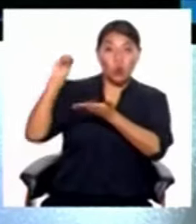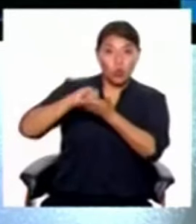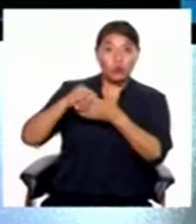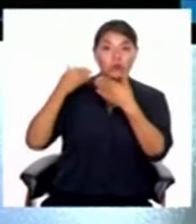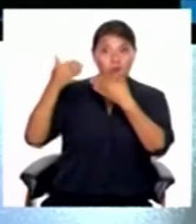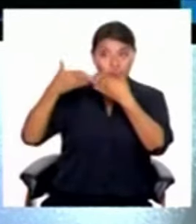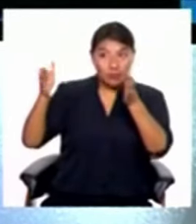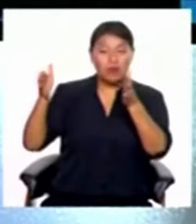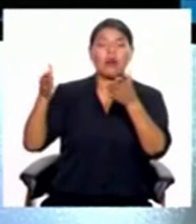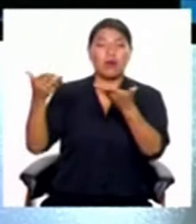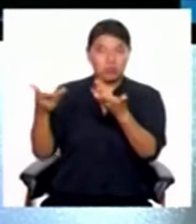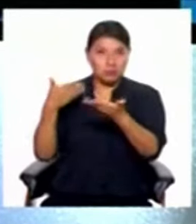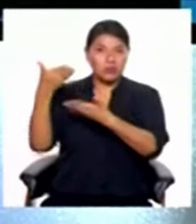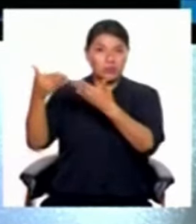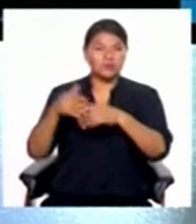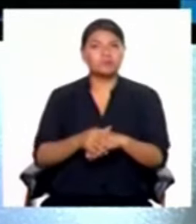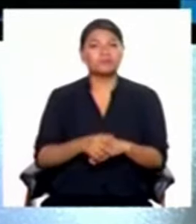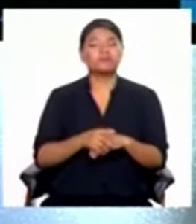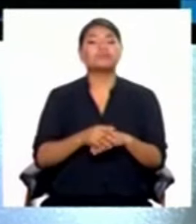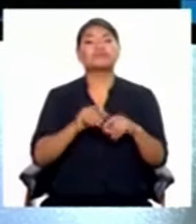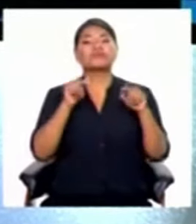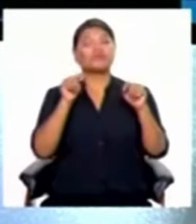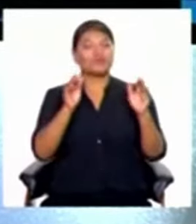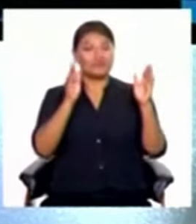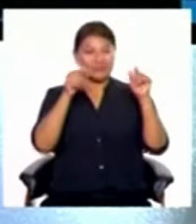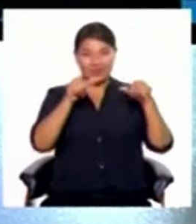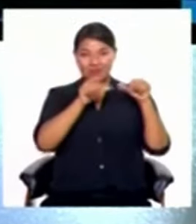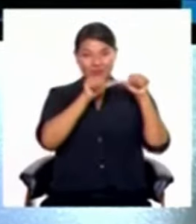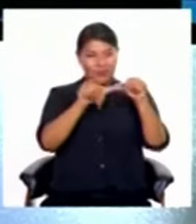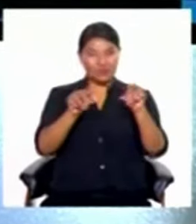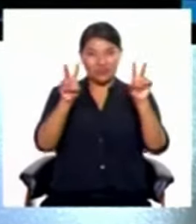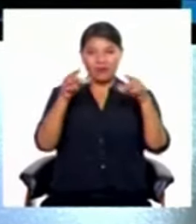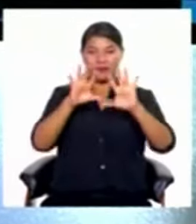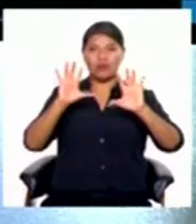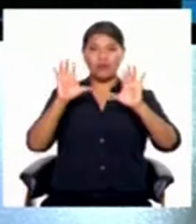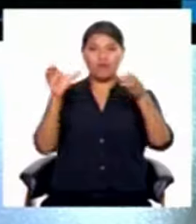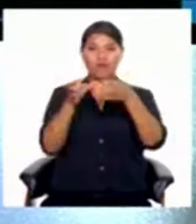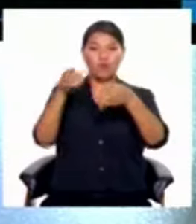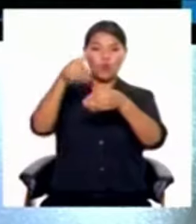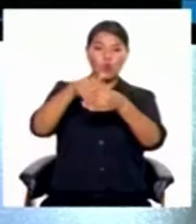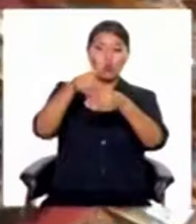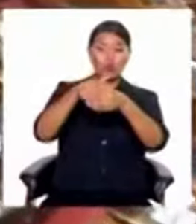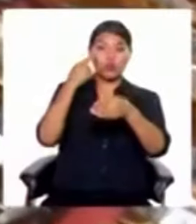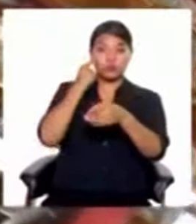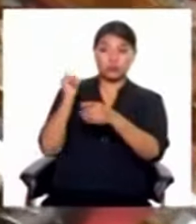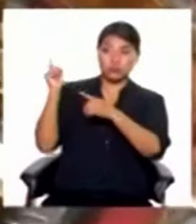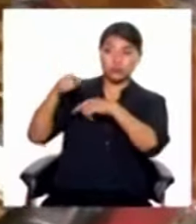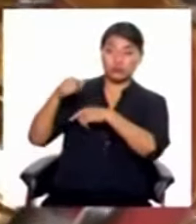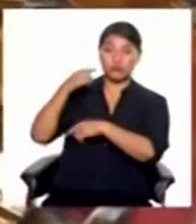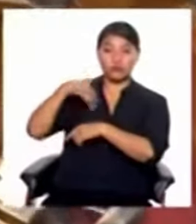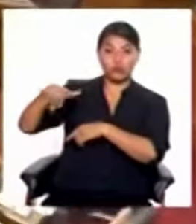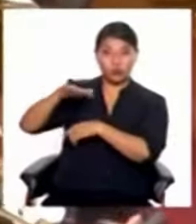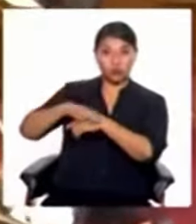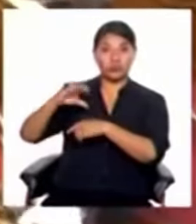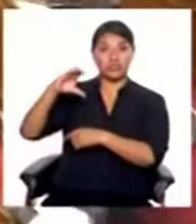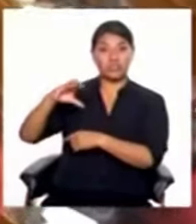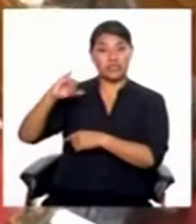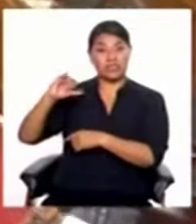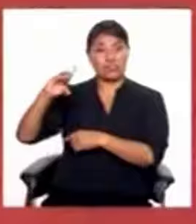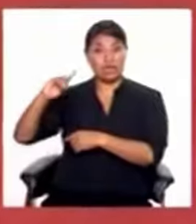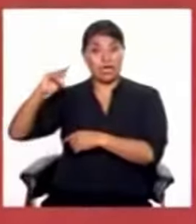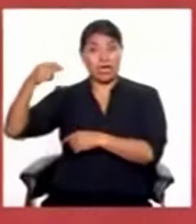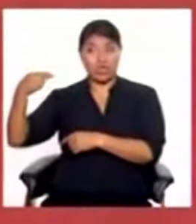Vamos a seguir hablando de esta votación que fue seguida detenidamente por la Comisión Interamericana de Derechos Humanos. Así es, a través